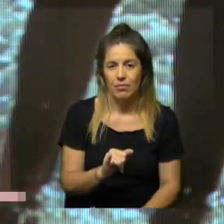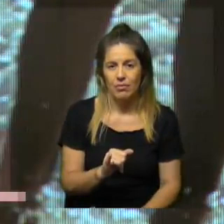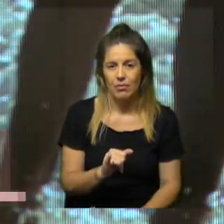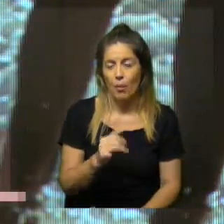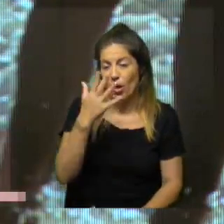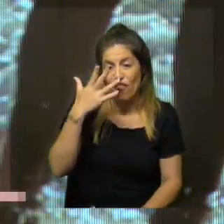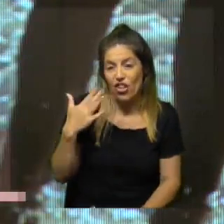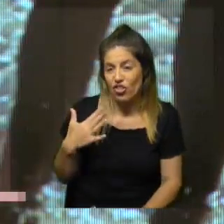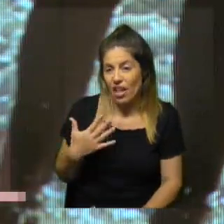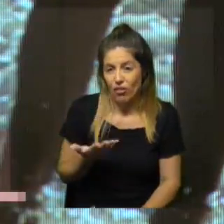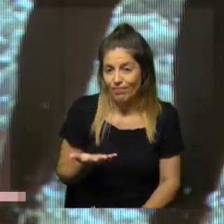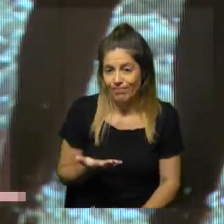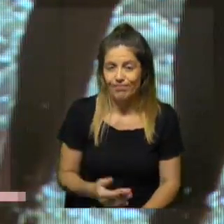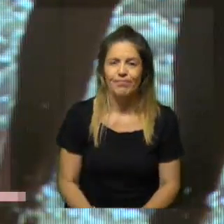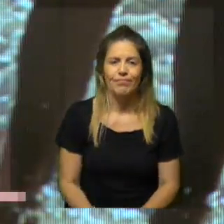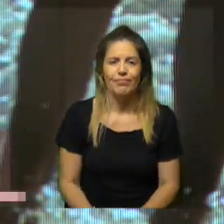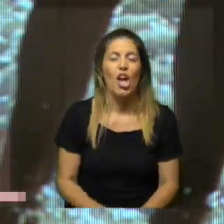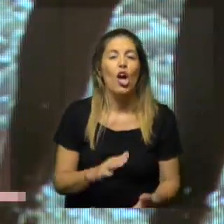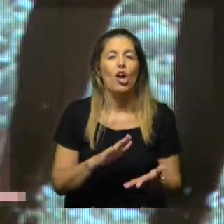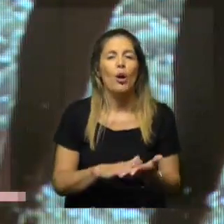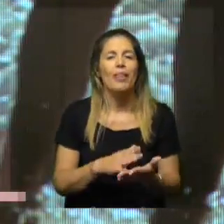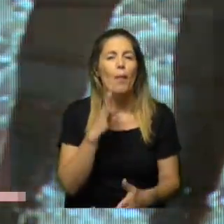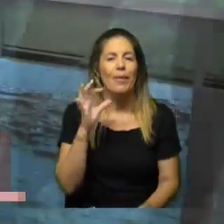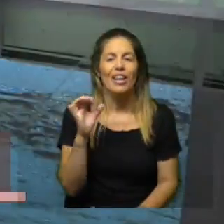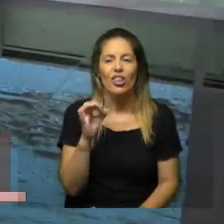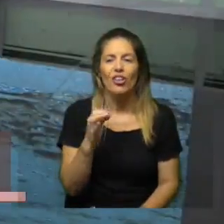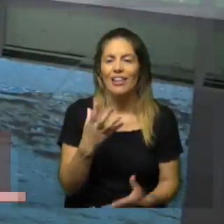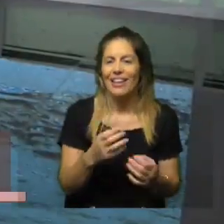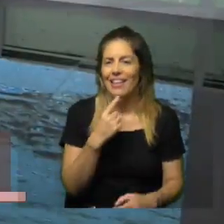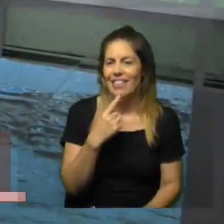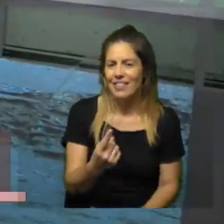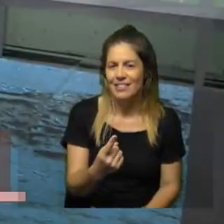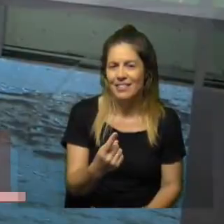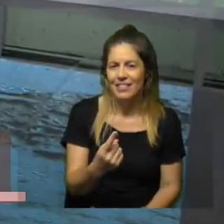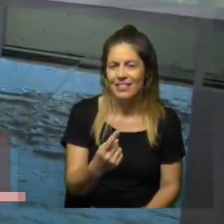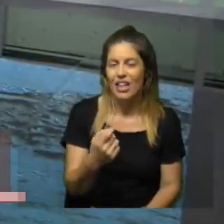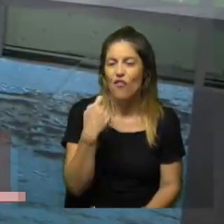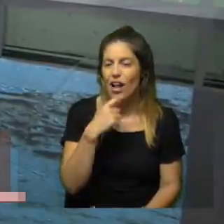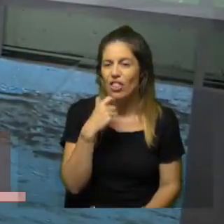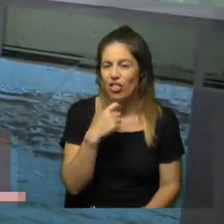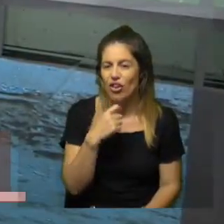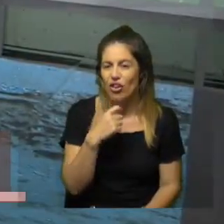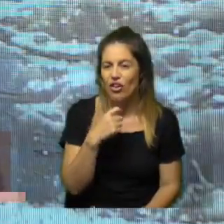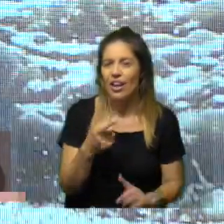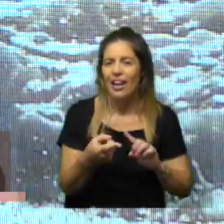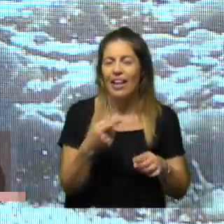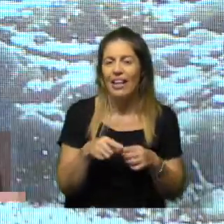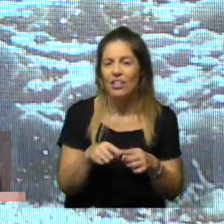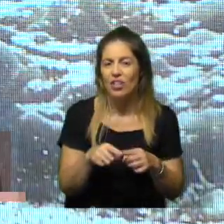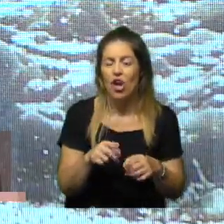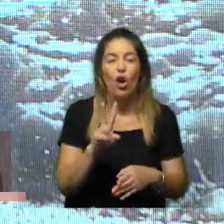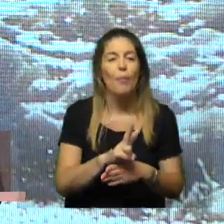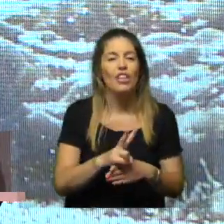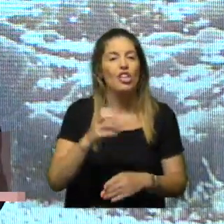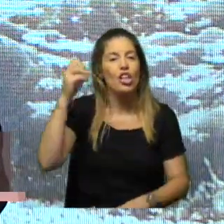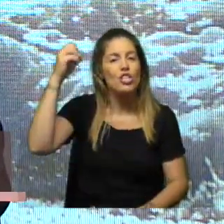bronceado, Bien. Y con respecto... Ah, perdón. No, quería decir porque una cosa que nos quedó pendiente que tiene que ver con los protectores